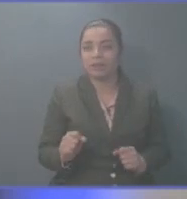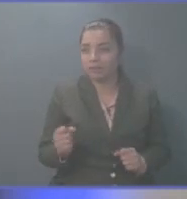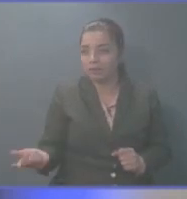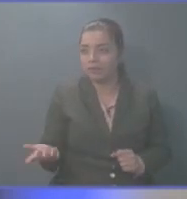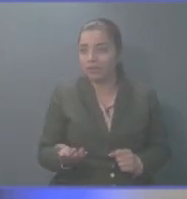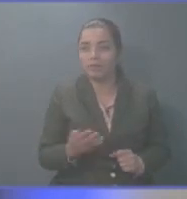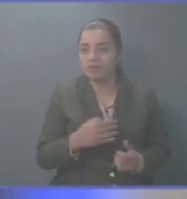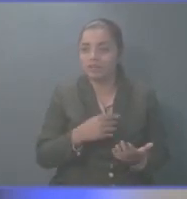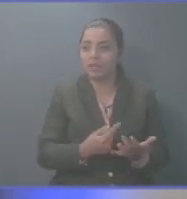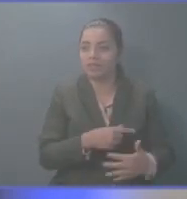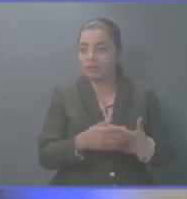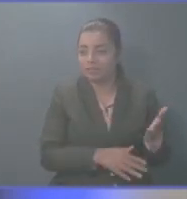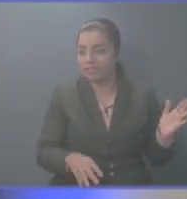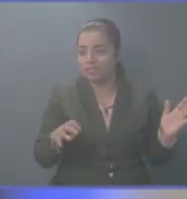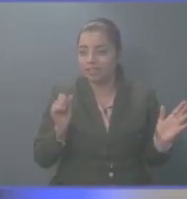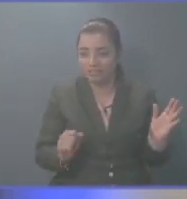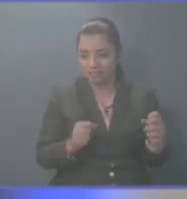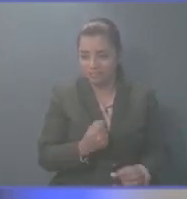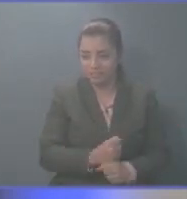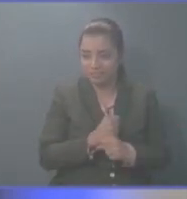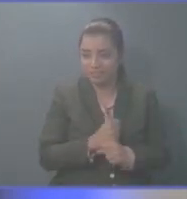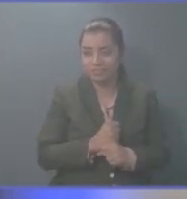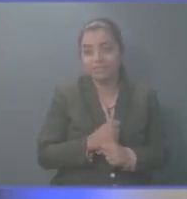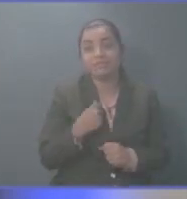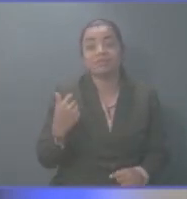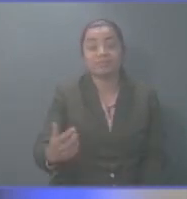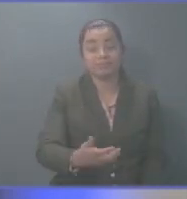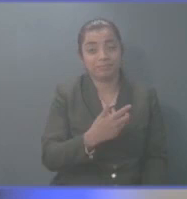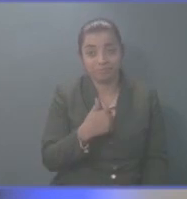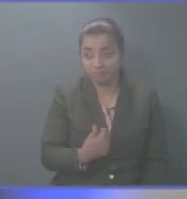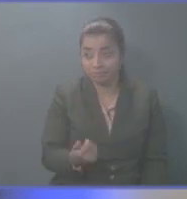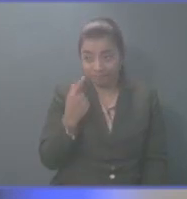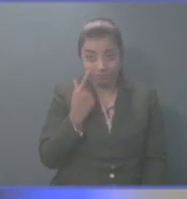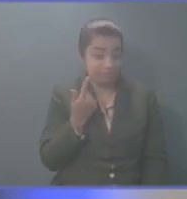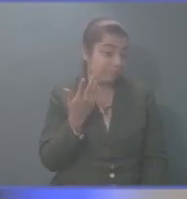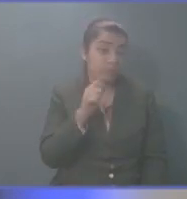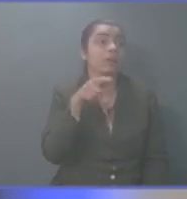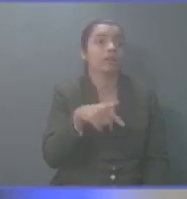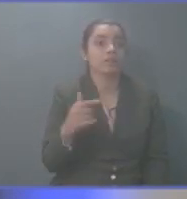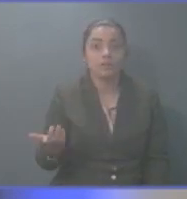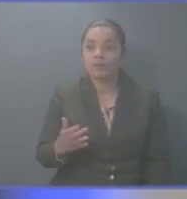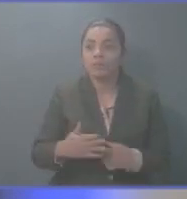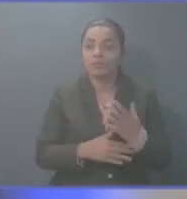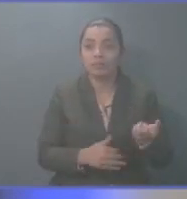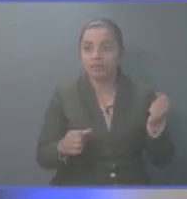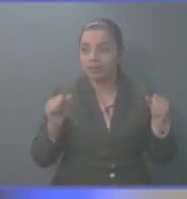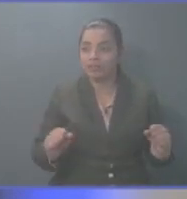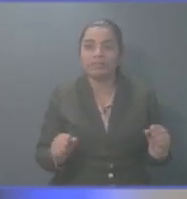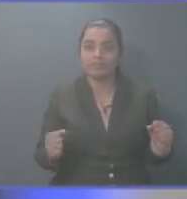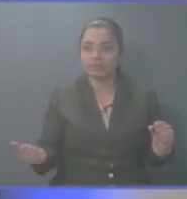cada partido que agarre su responsabilidad, pero no porque otros lo hicieron quiere decir que él lo va a seguir haciendo, porque preocupa